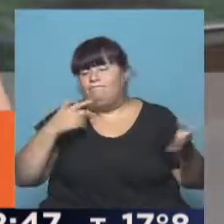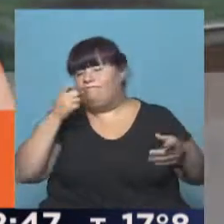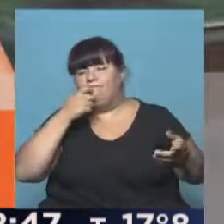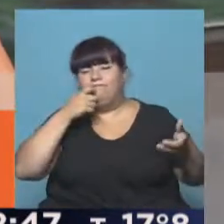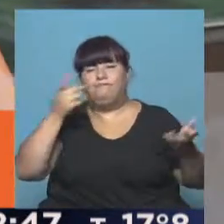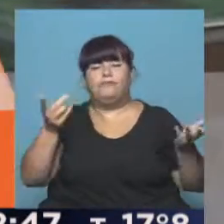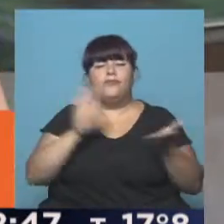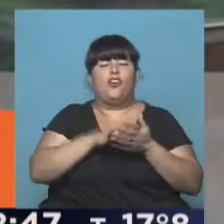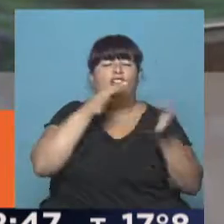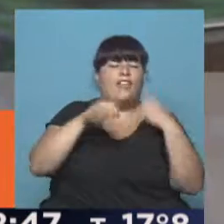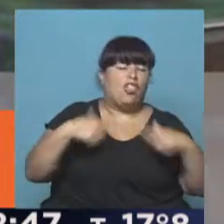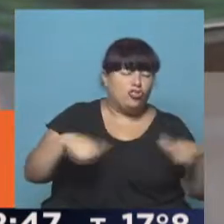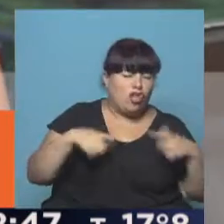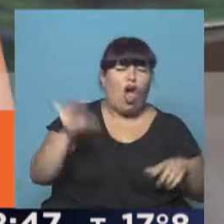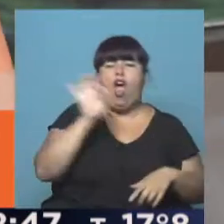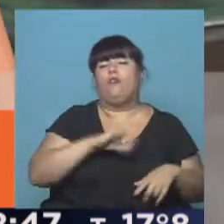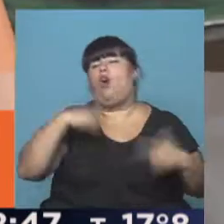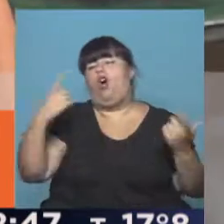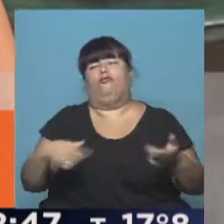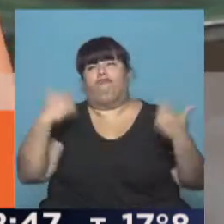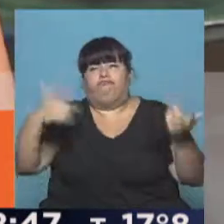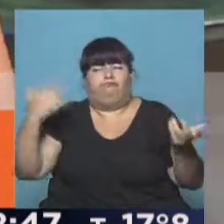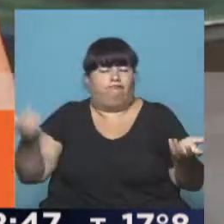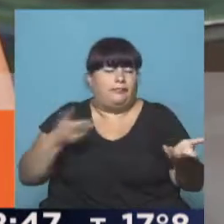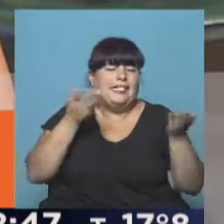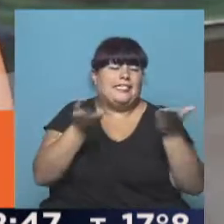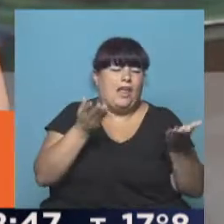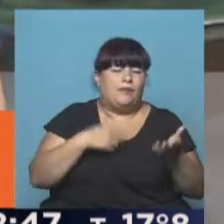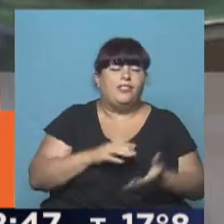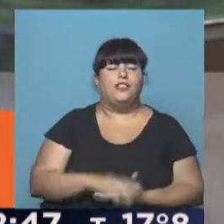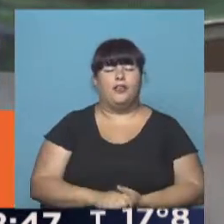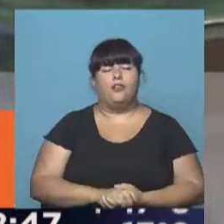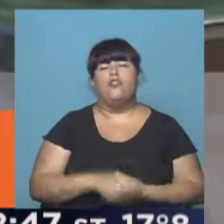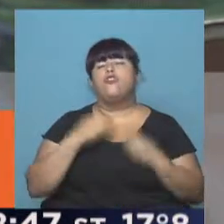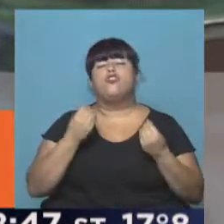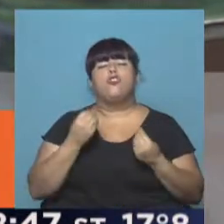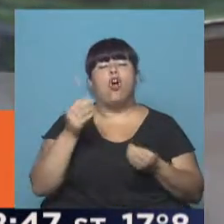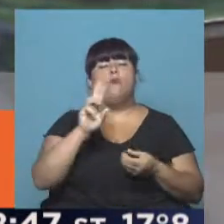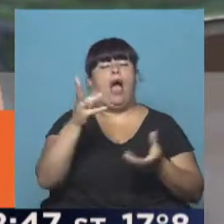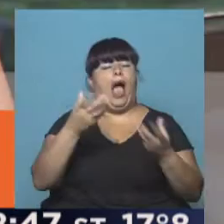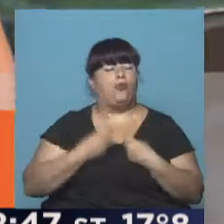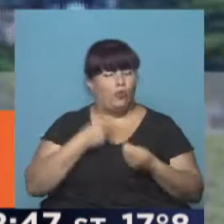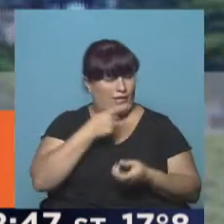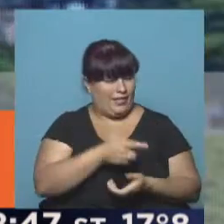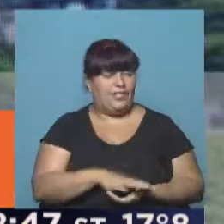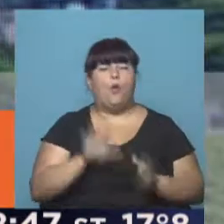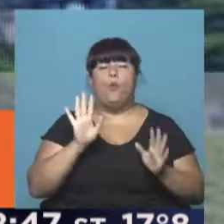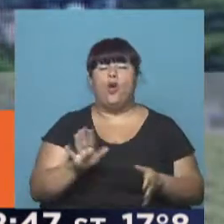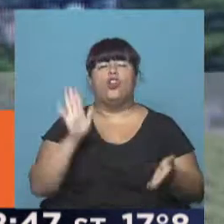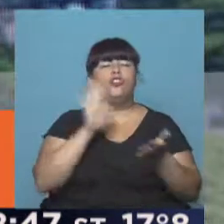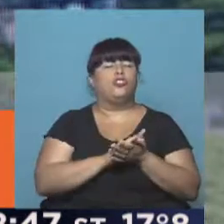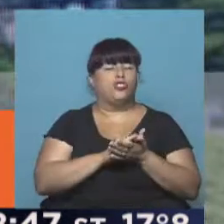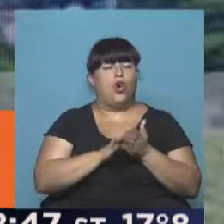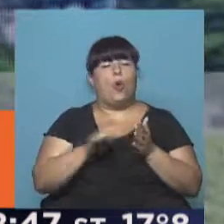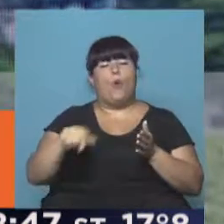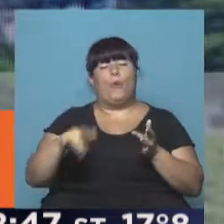una venta de tortas o u otro tipo de servicios que quiera como hace para pedir esta ayuda en hesse y bueno dentro del